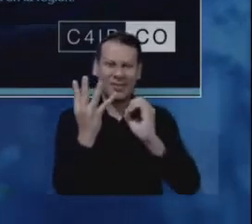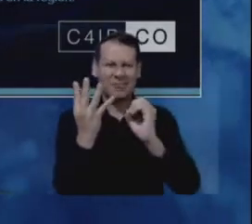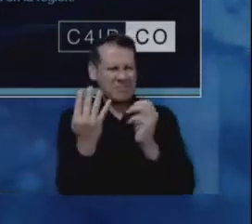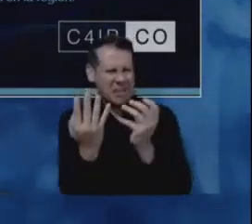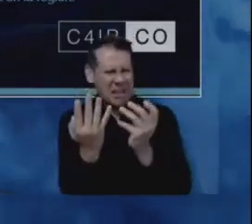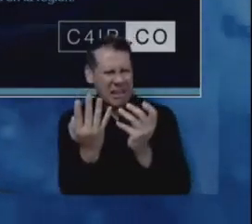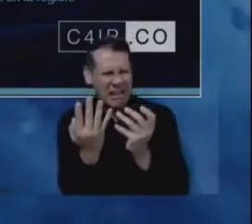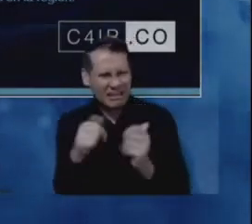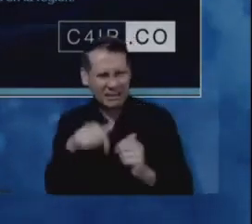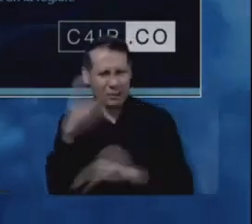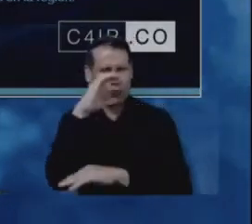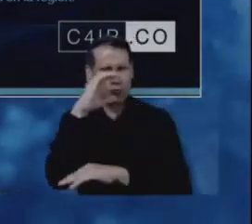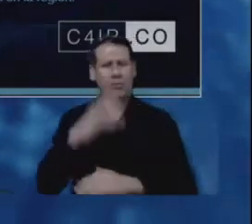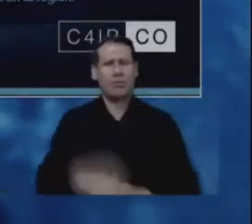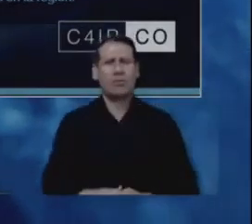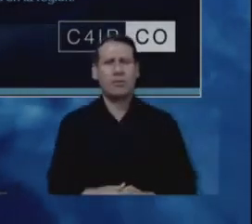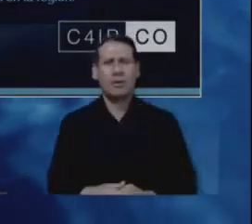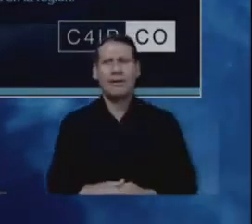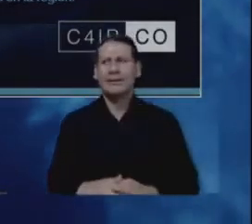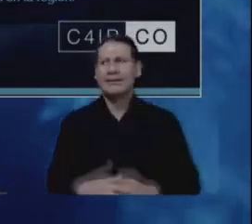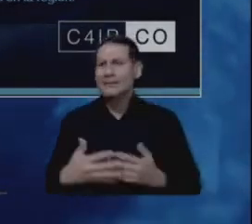es aprovechar